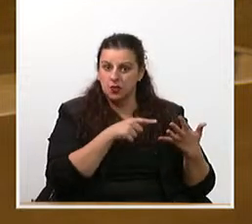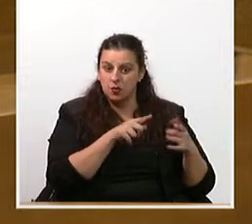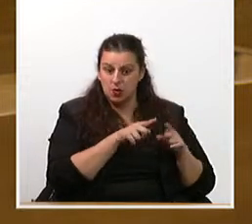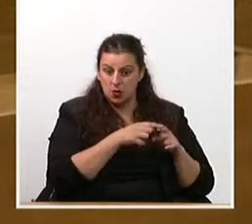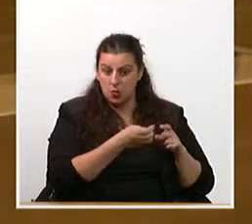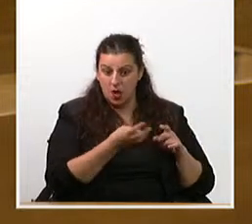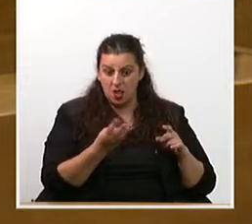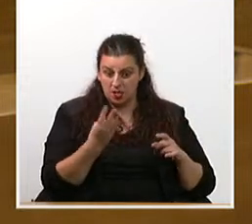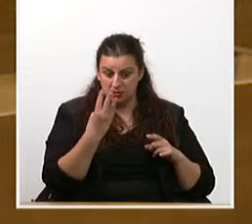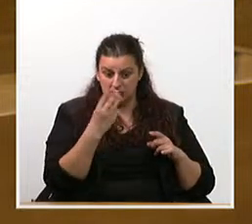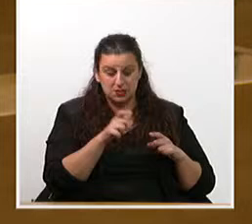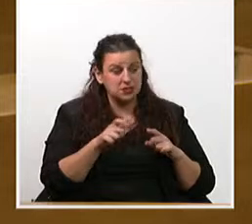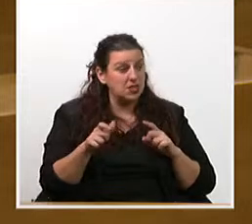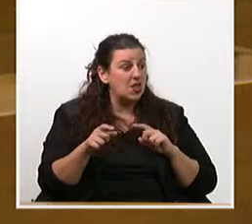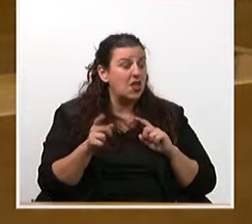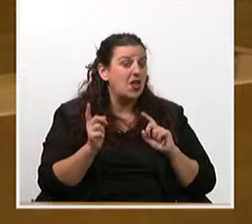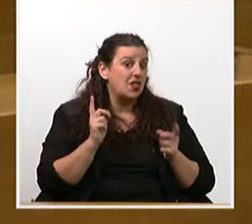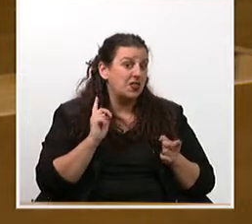person